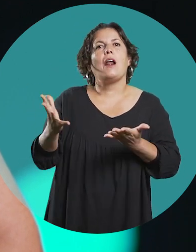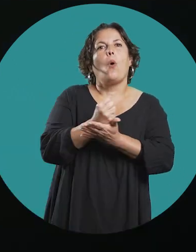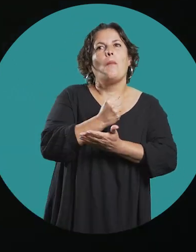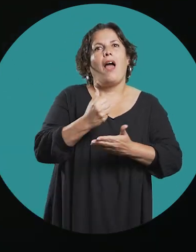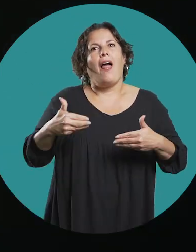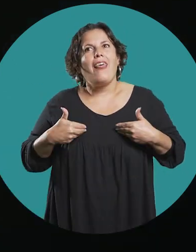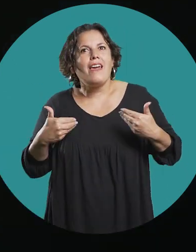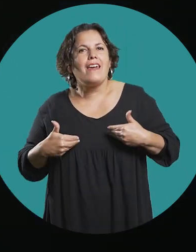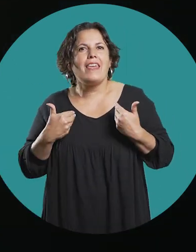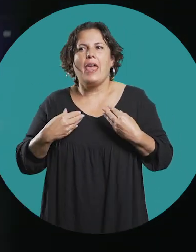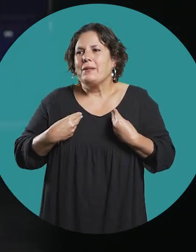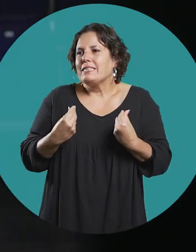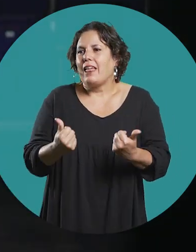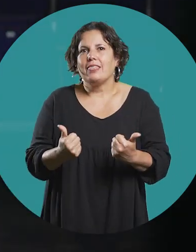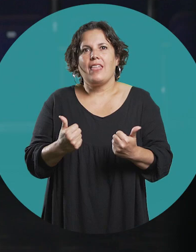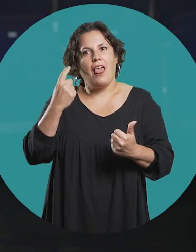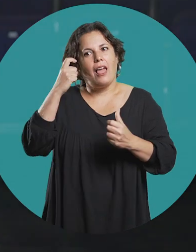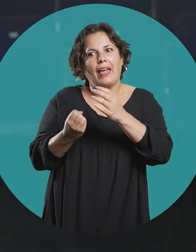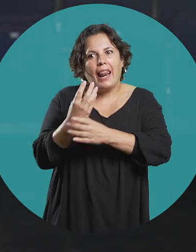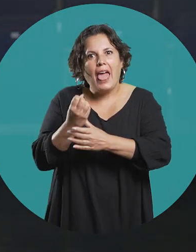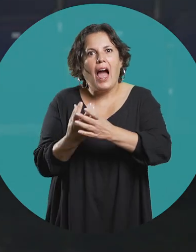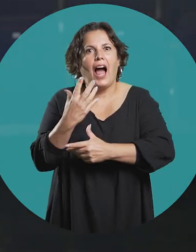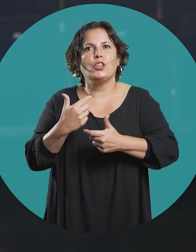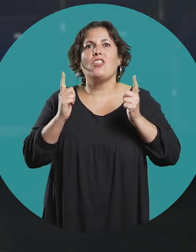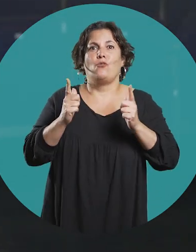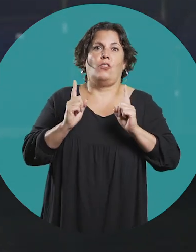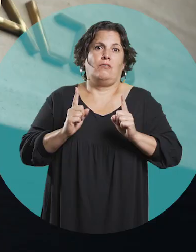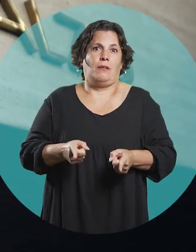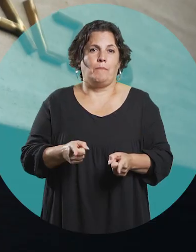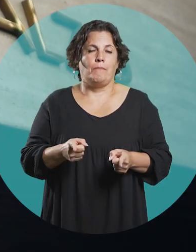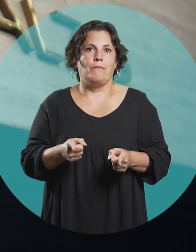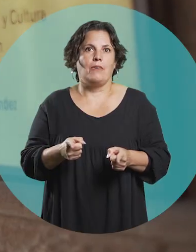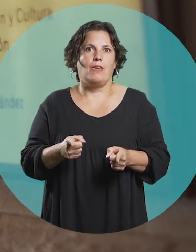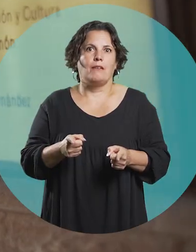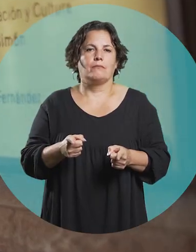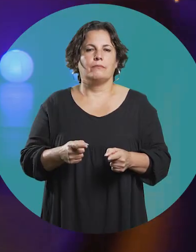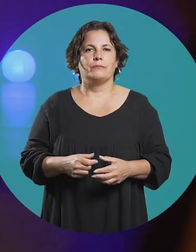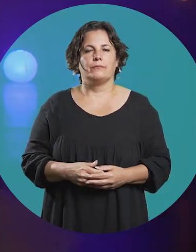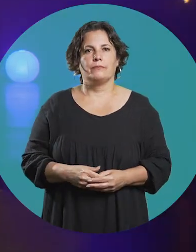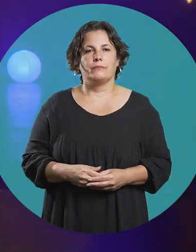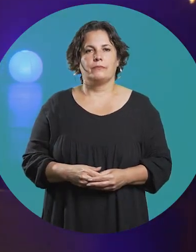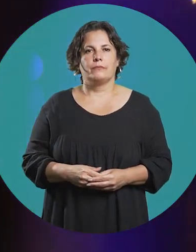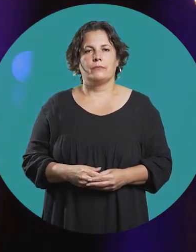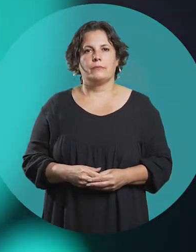esa alegría de sentir que estamos creando y que estamos disfrutando.